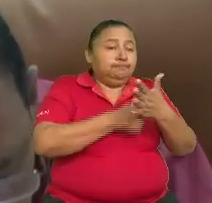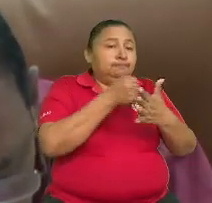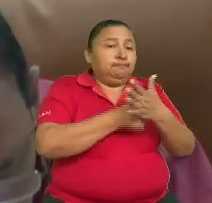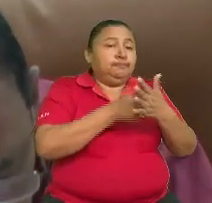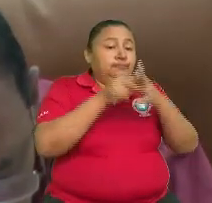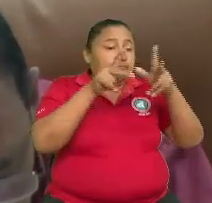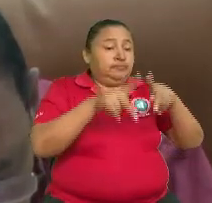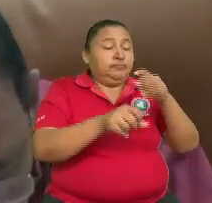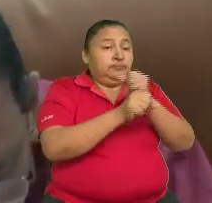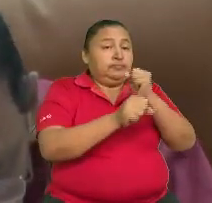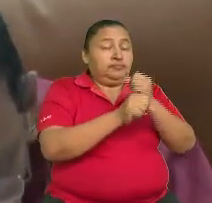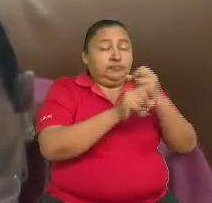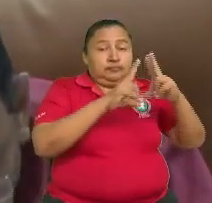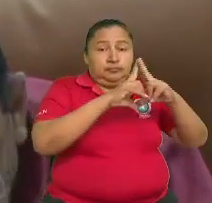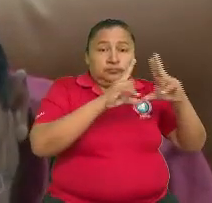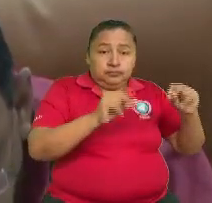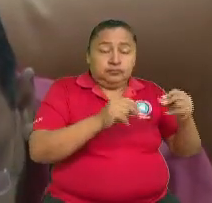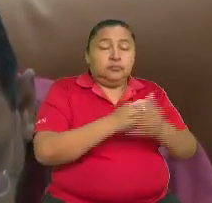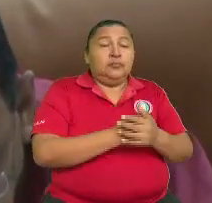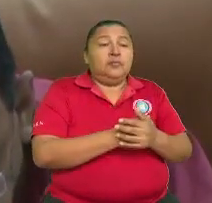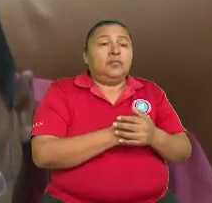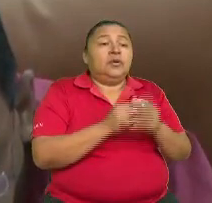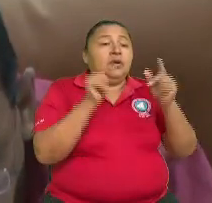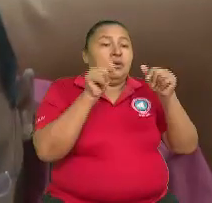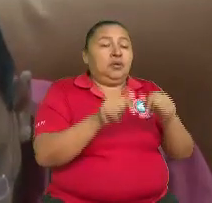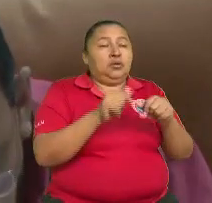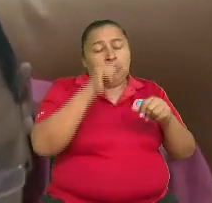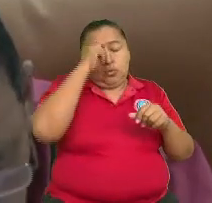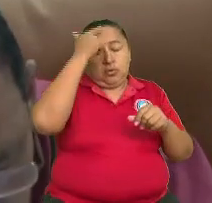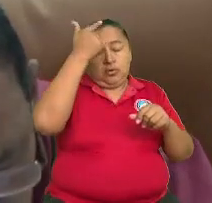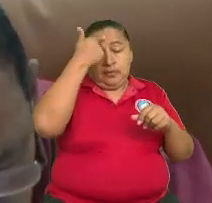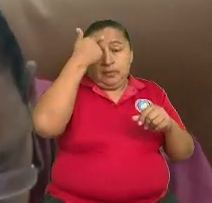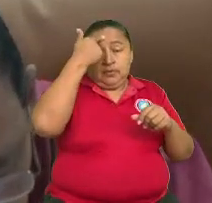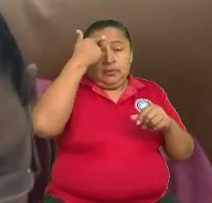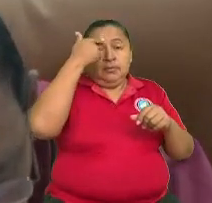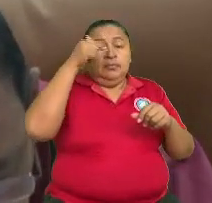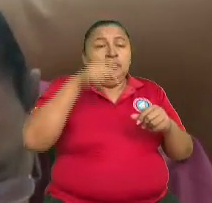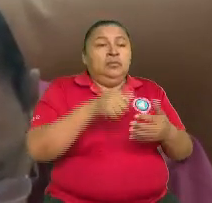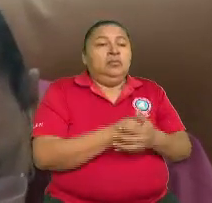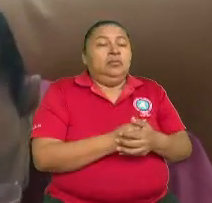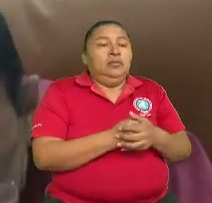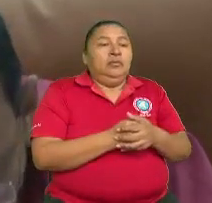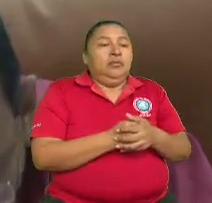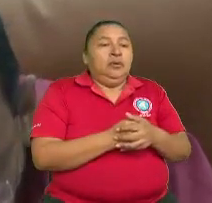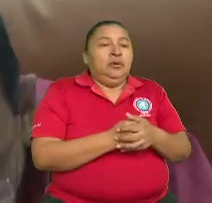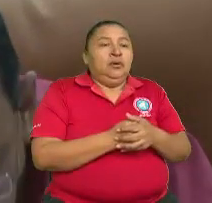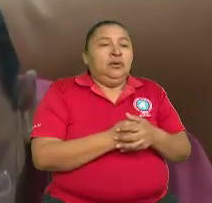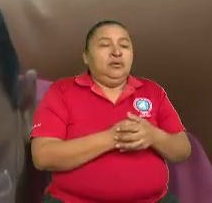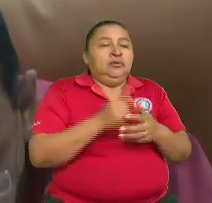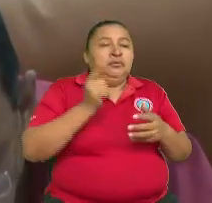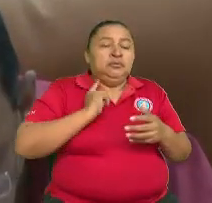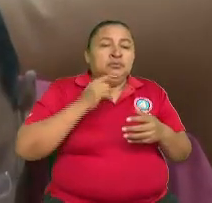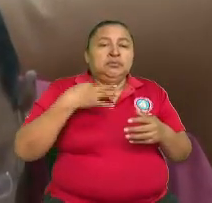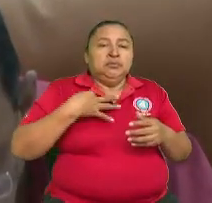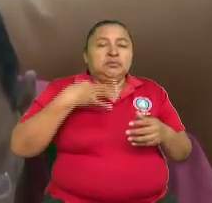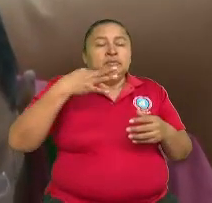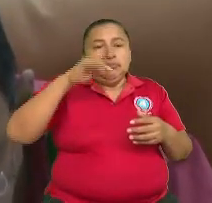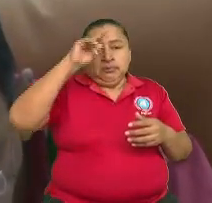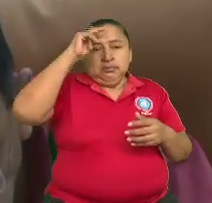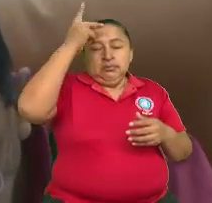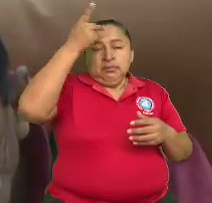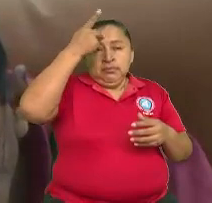los nicaragüenses y de un gobierno con una voluntad